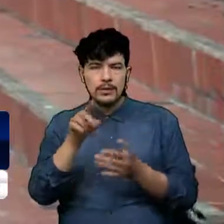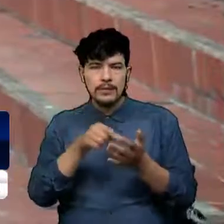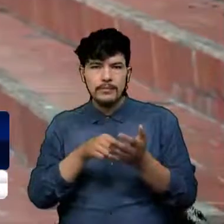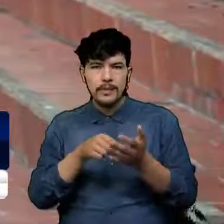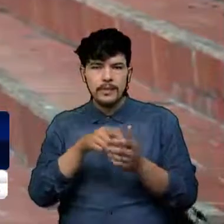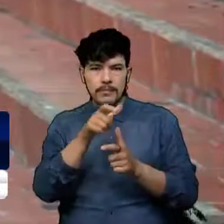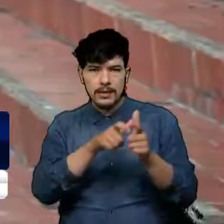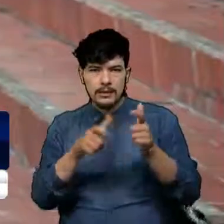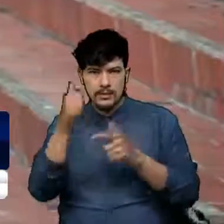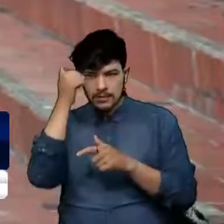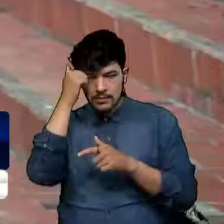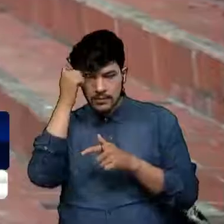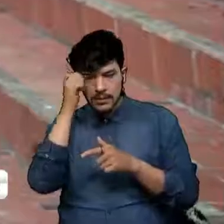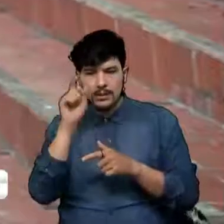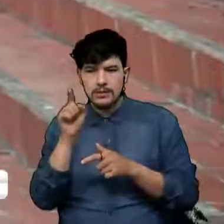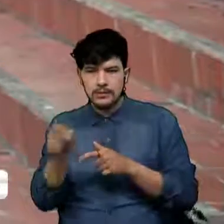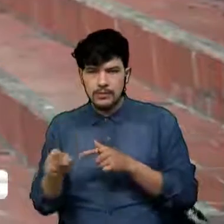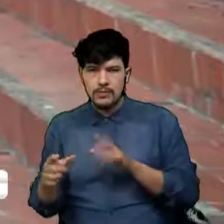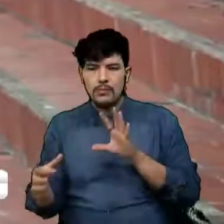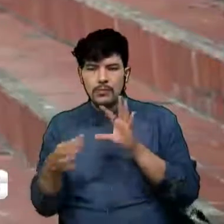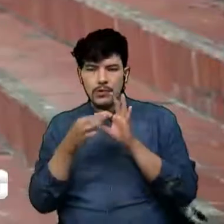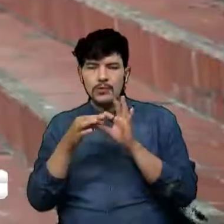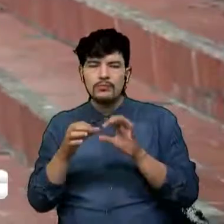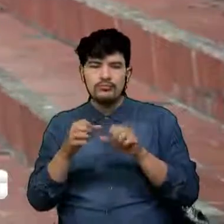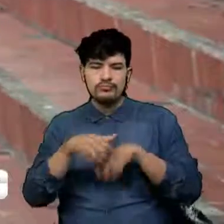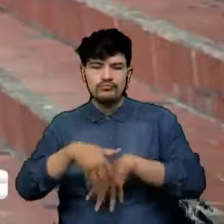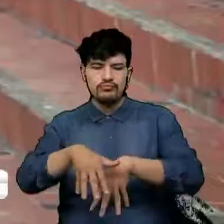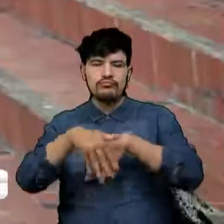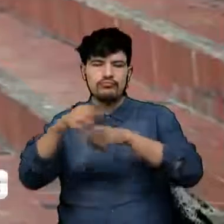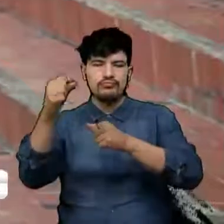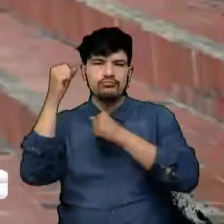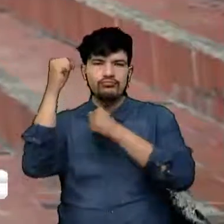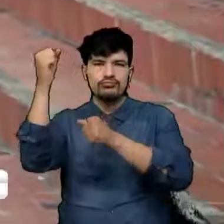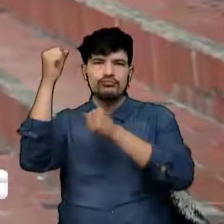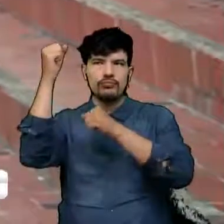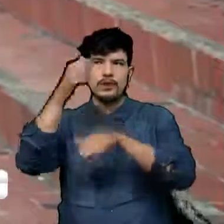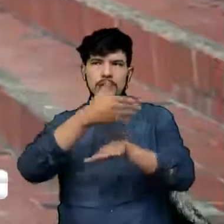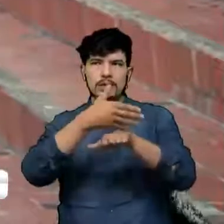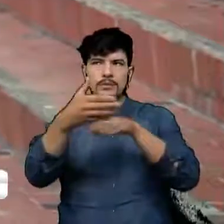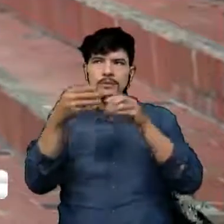que se unan a estas movilizaciones. Esta es toda la información por el momento con la cámara de